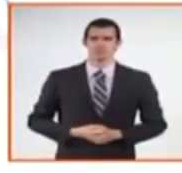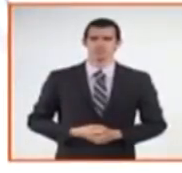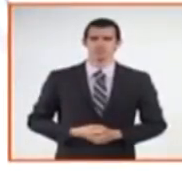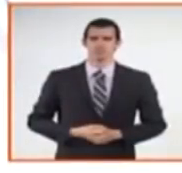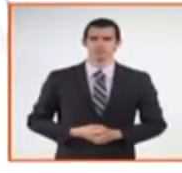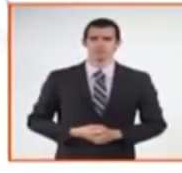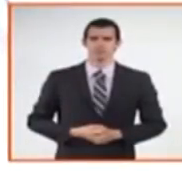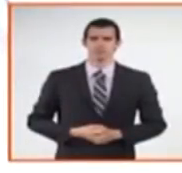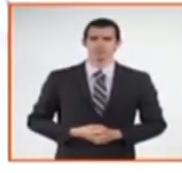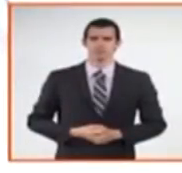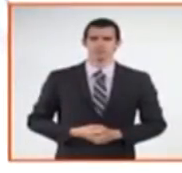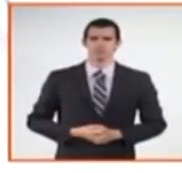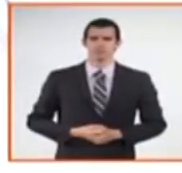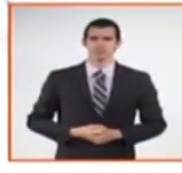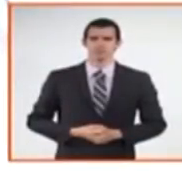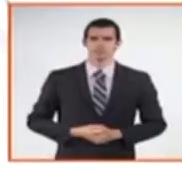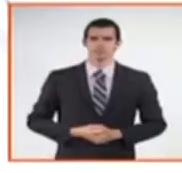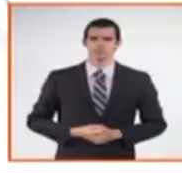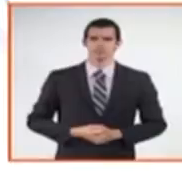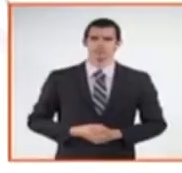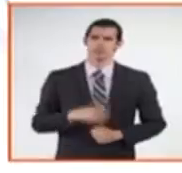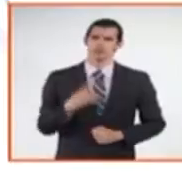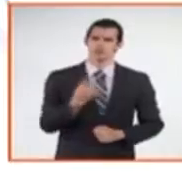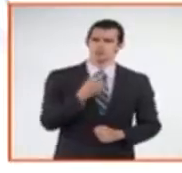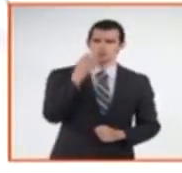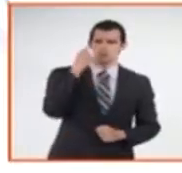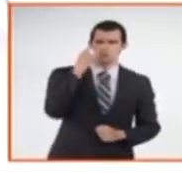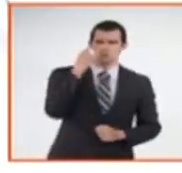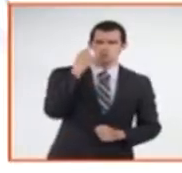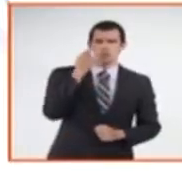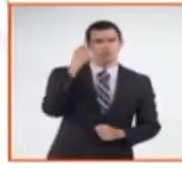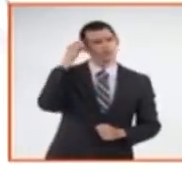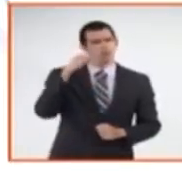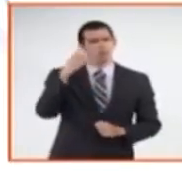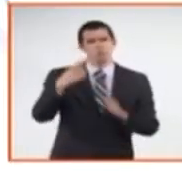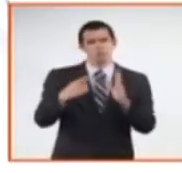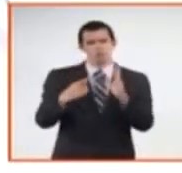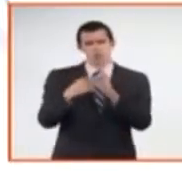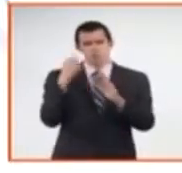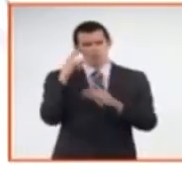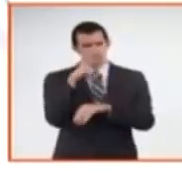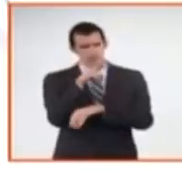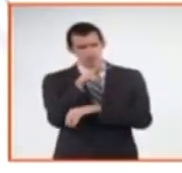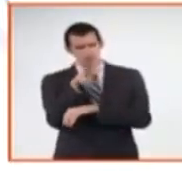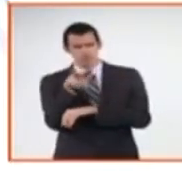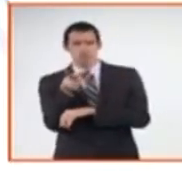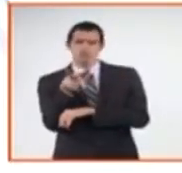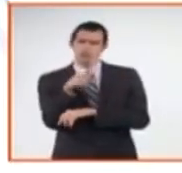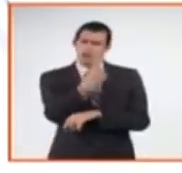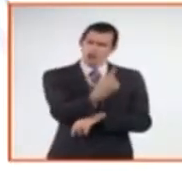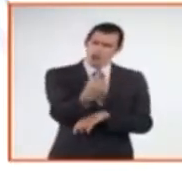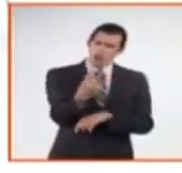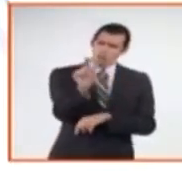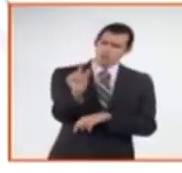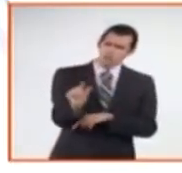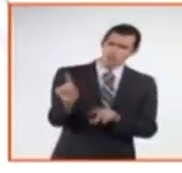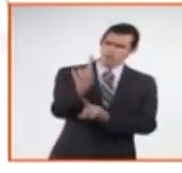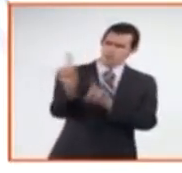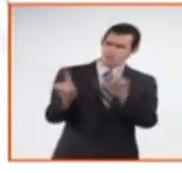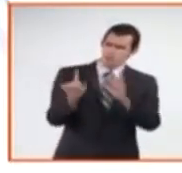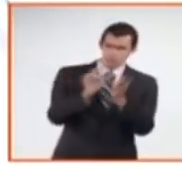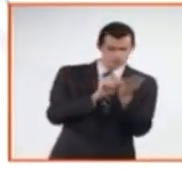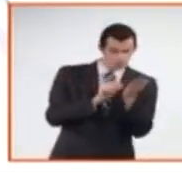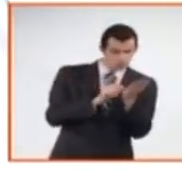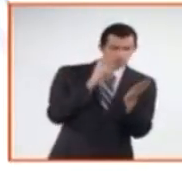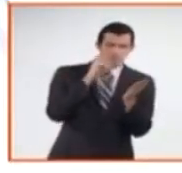es soberana uno es particularmente eficiente en la tercera edad hemos visto que es soberana uno es particularmente eficiente